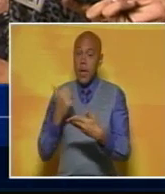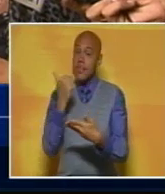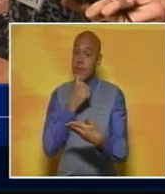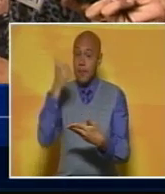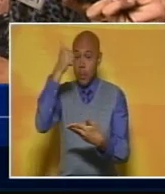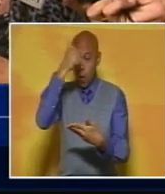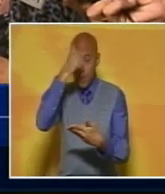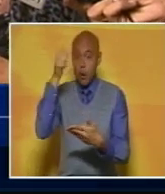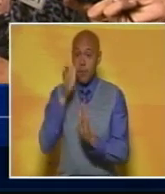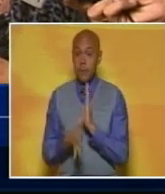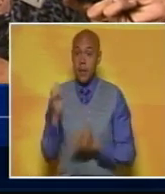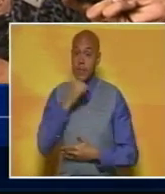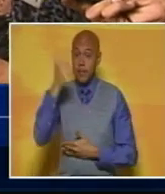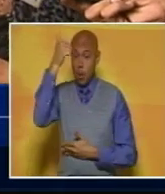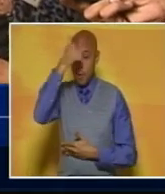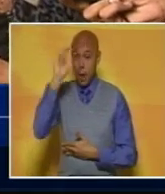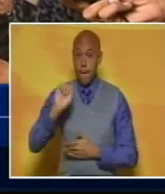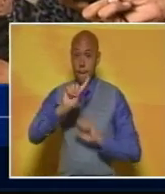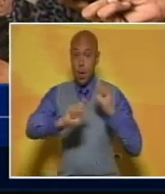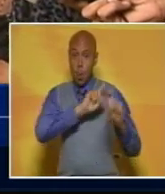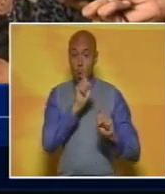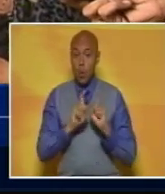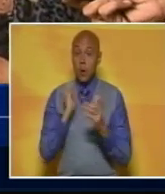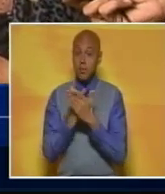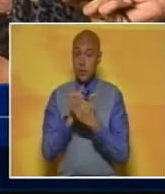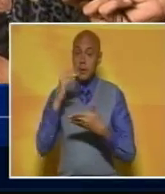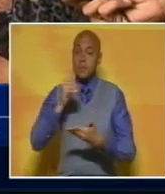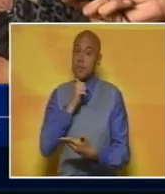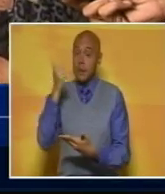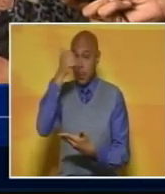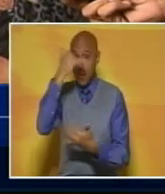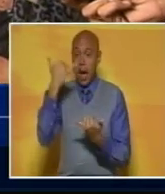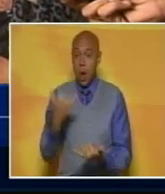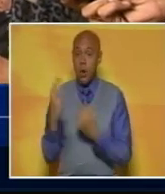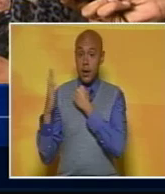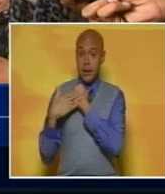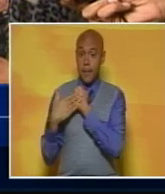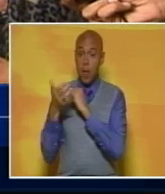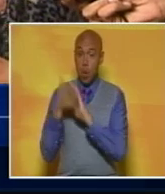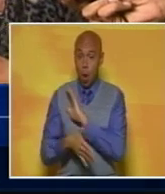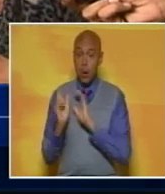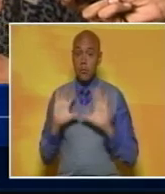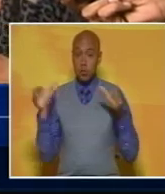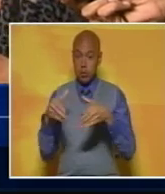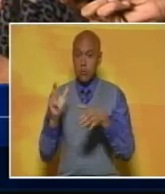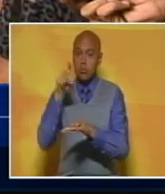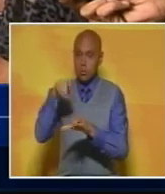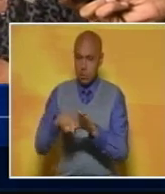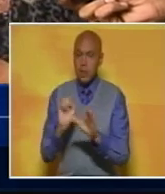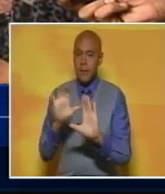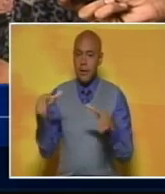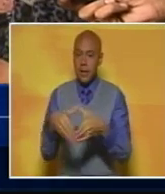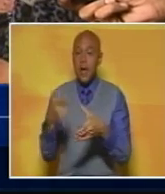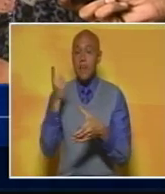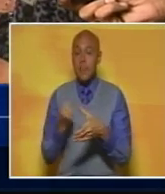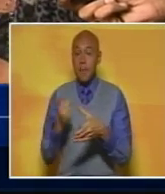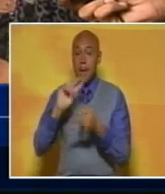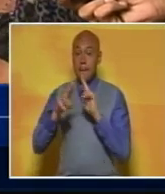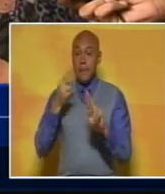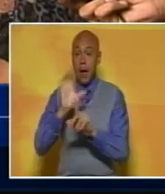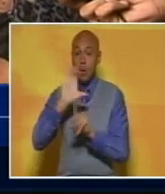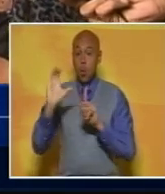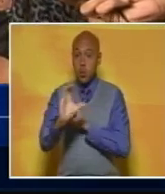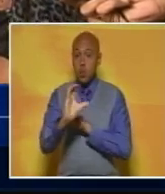semana esa consulta pública y nos sumamos al llamado que nos están haciendo el día de hoy de esa cultura de paz, de